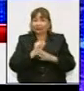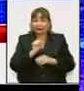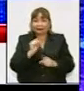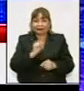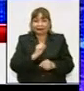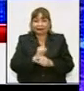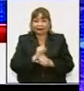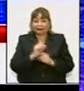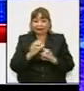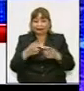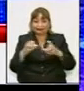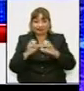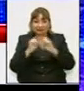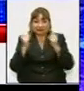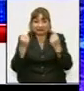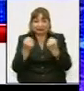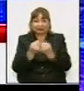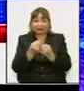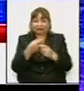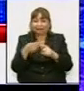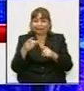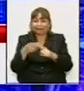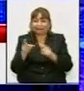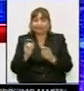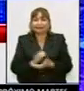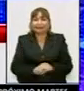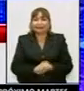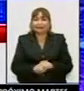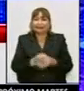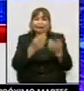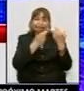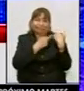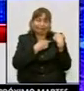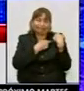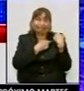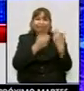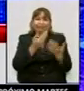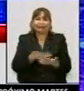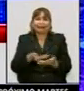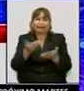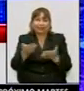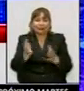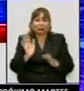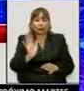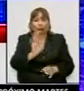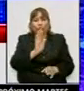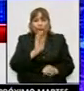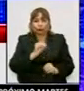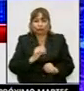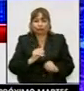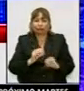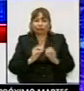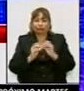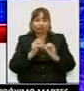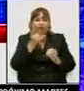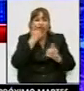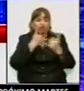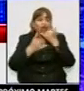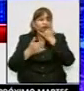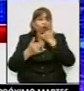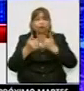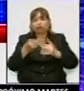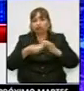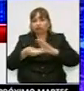Comisión Especial Investigadora Multipartidaria, encargada de indagar precisamente las presuntas irregularidades y posibles actos